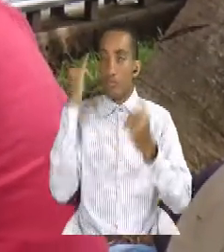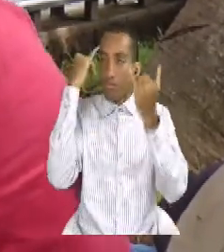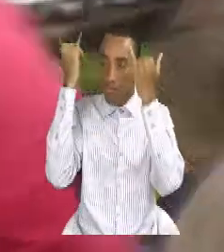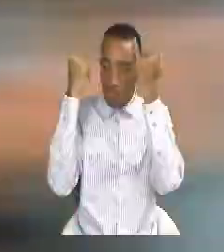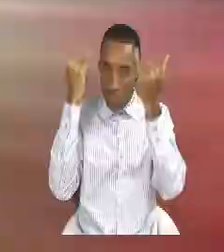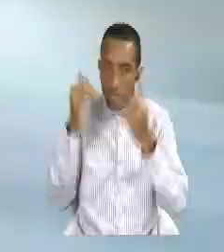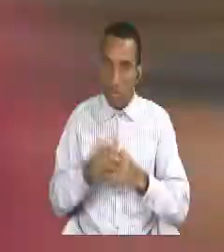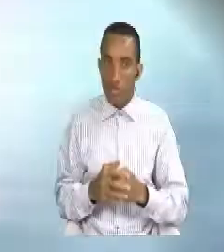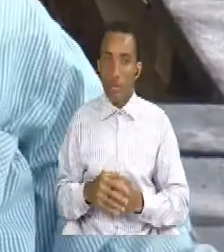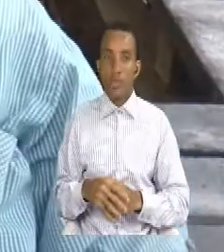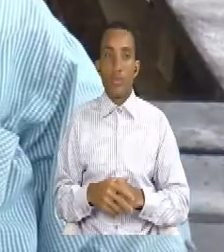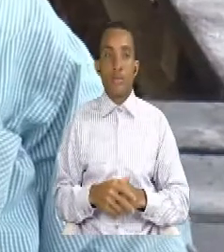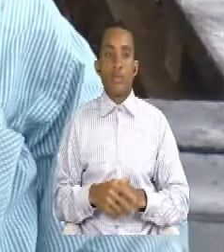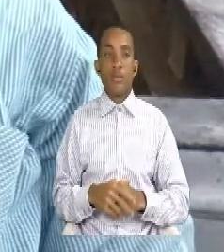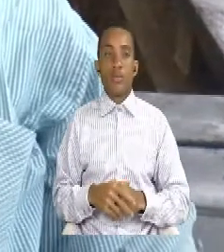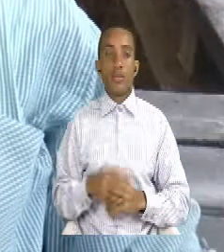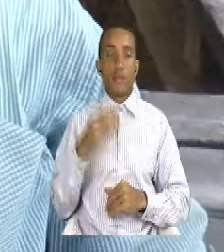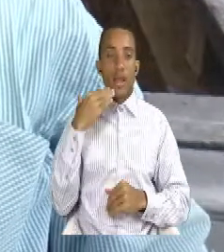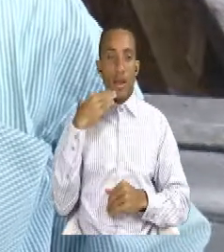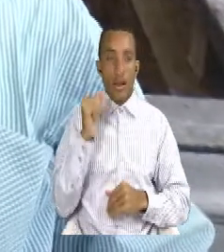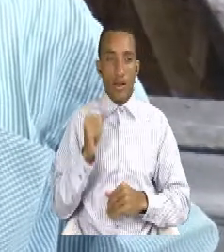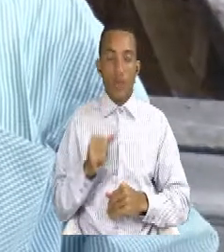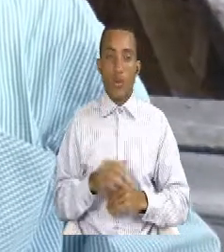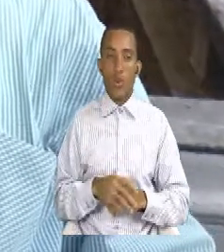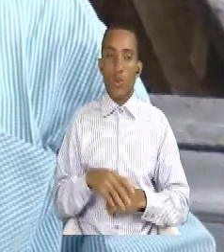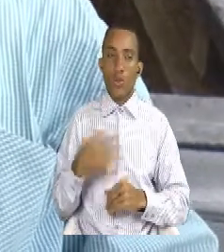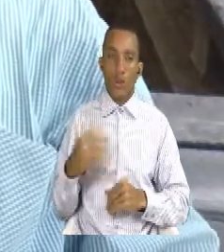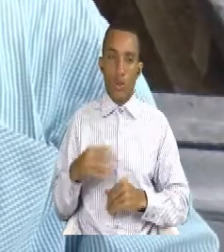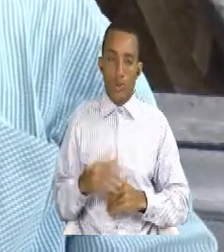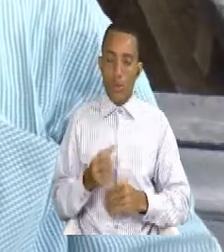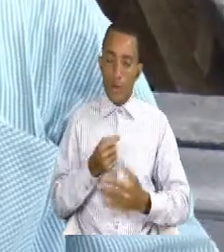echadas para adelante. Barranqueña, emprendedora,